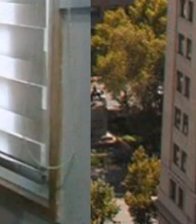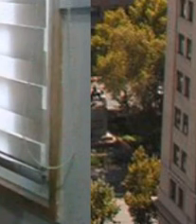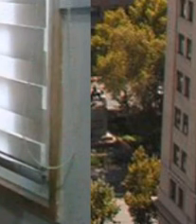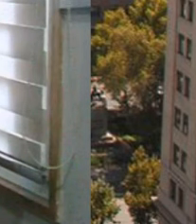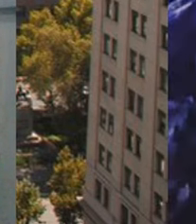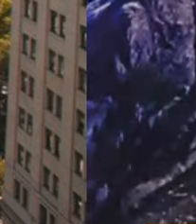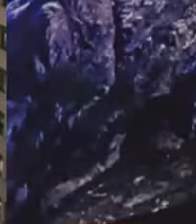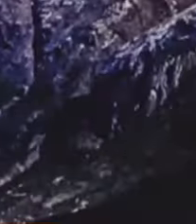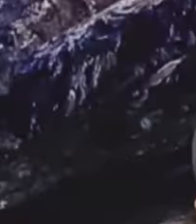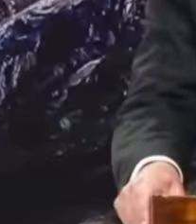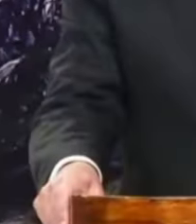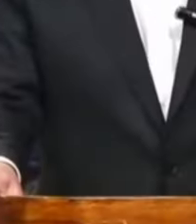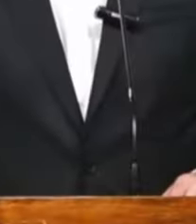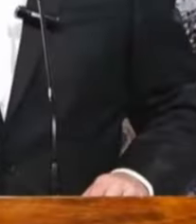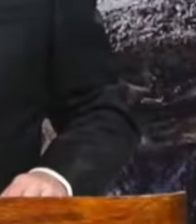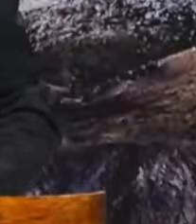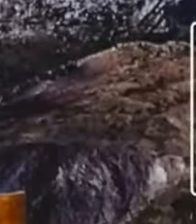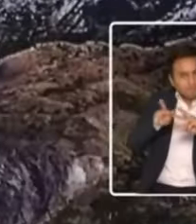problema? No entiendo.